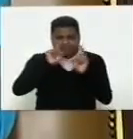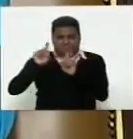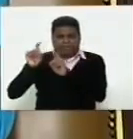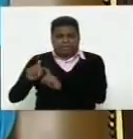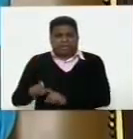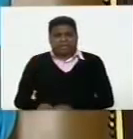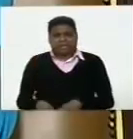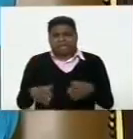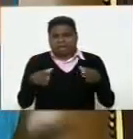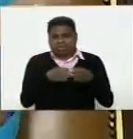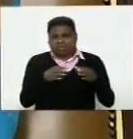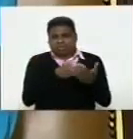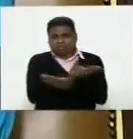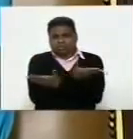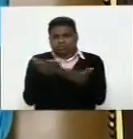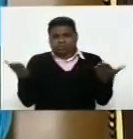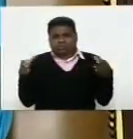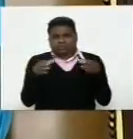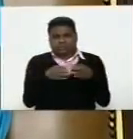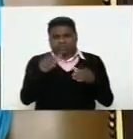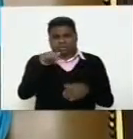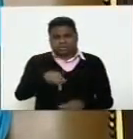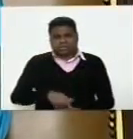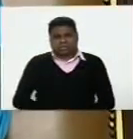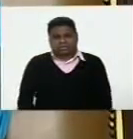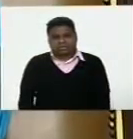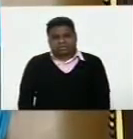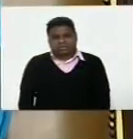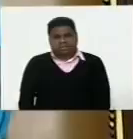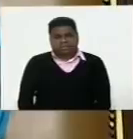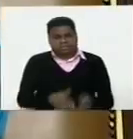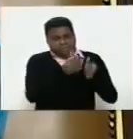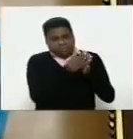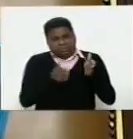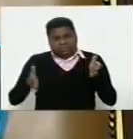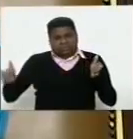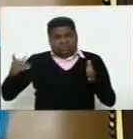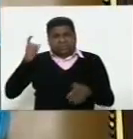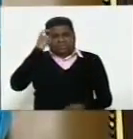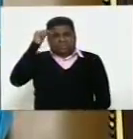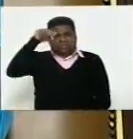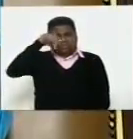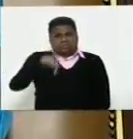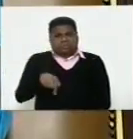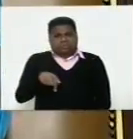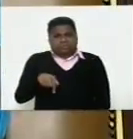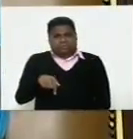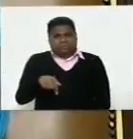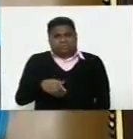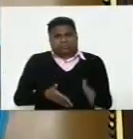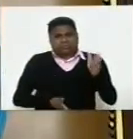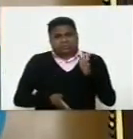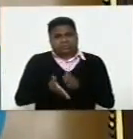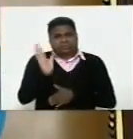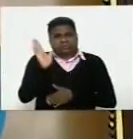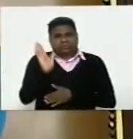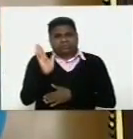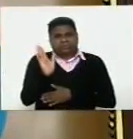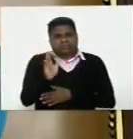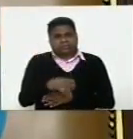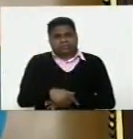cuerpo constituyente que se reúne aquí, que a partir del día de hoy salgamos en asambleas de